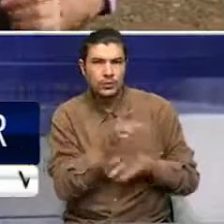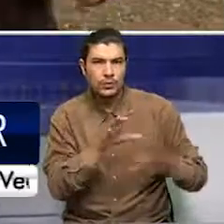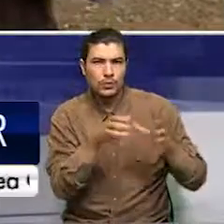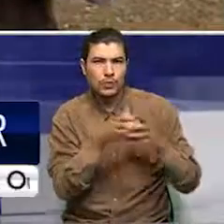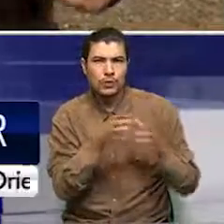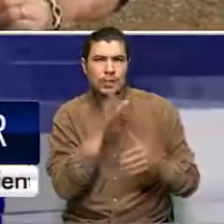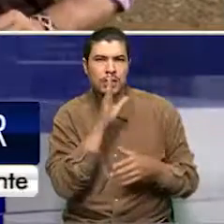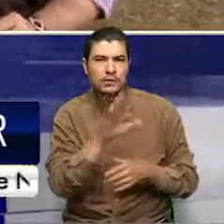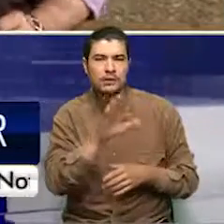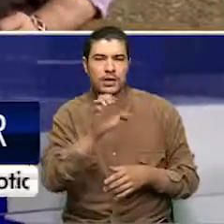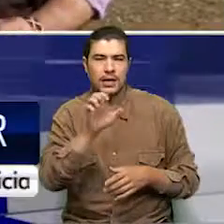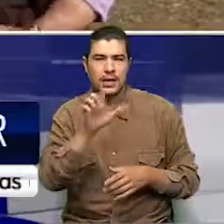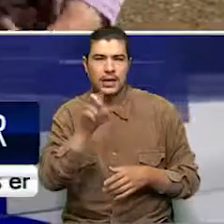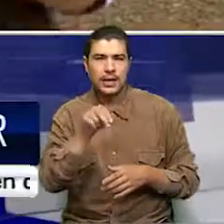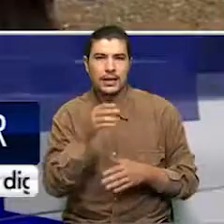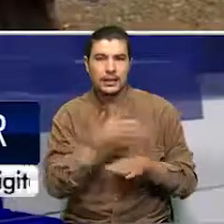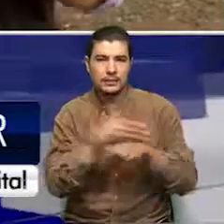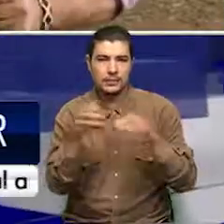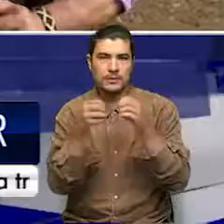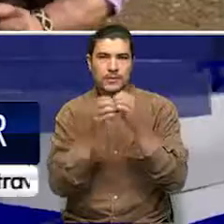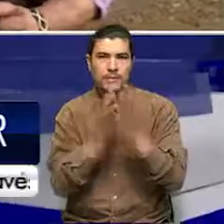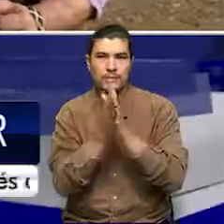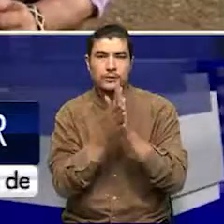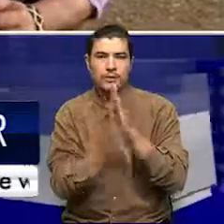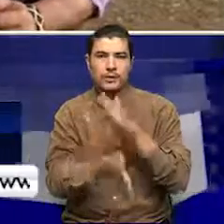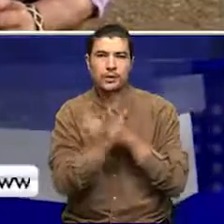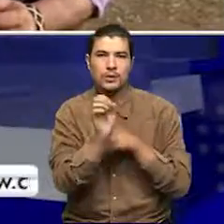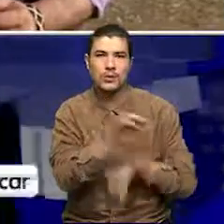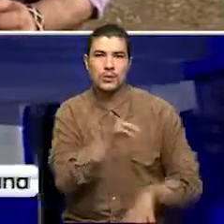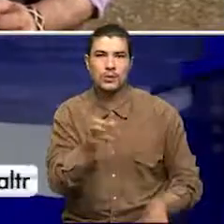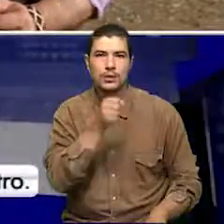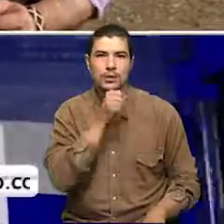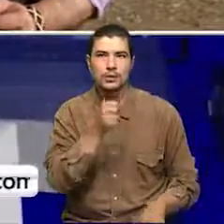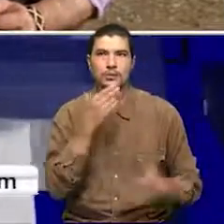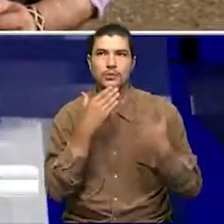ELN. Información que tenemos a esta hora. Regreso al centro de estudios. Buenas tardes.